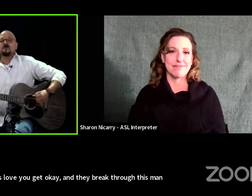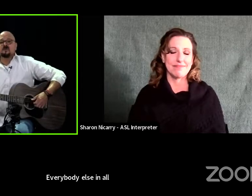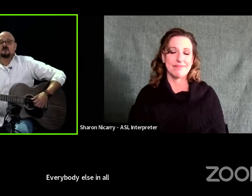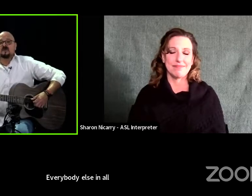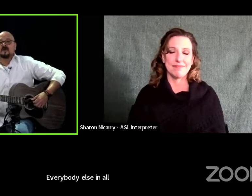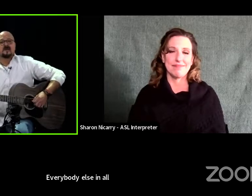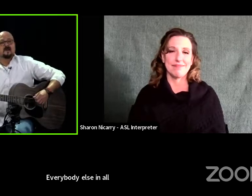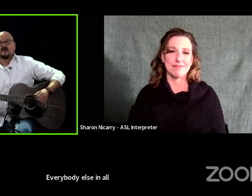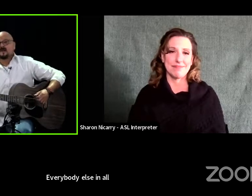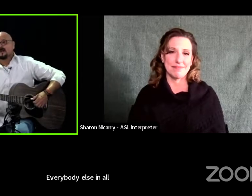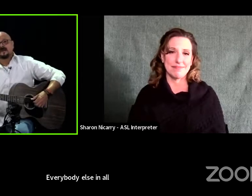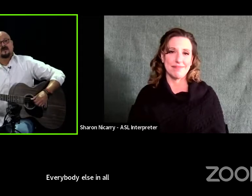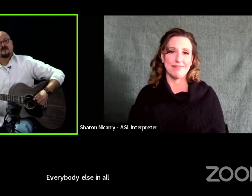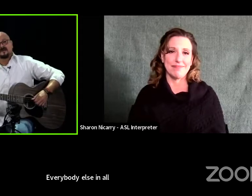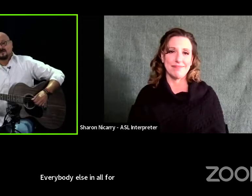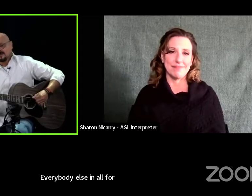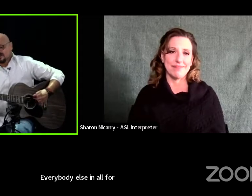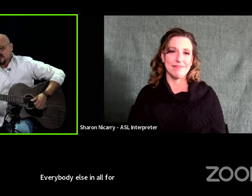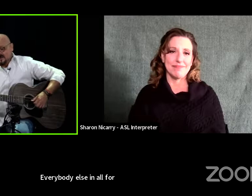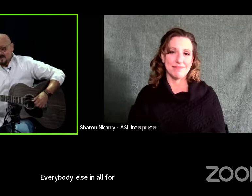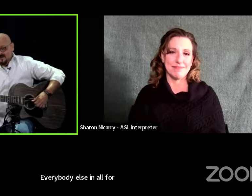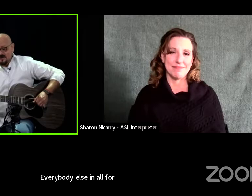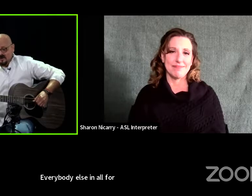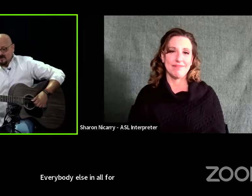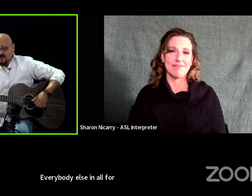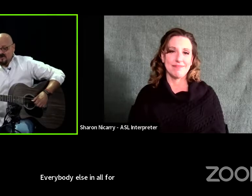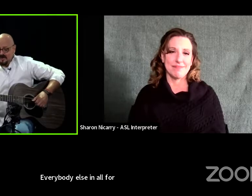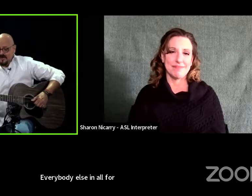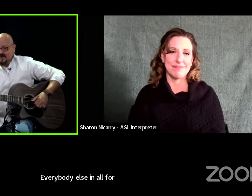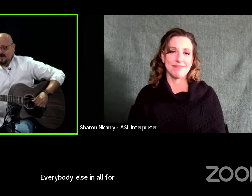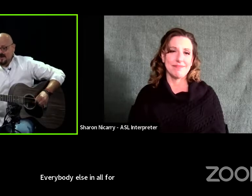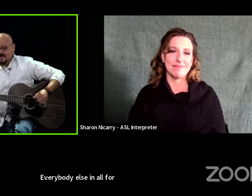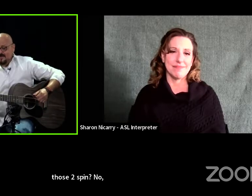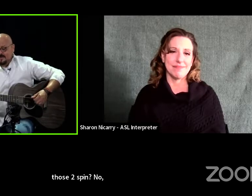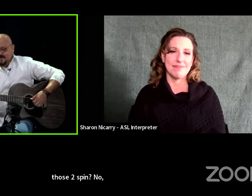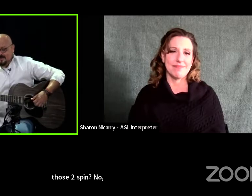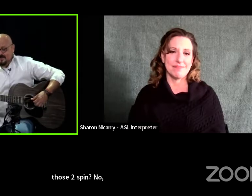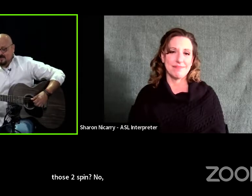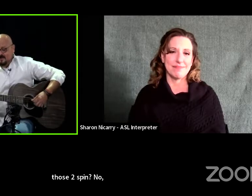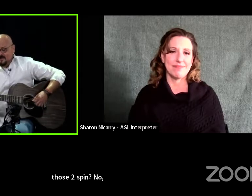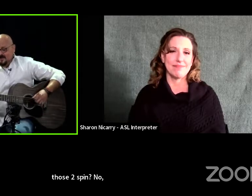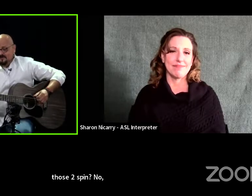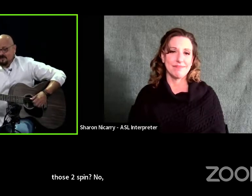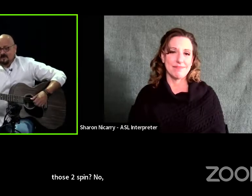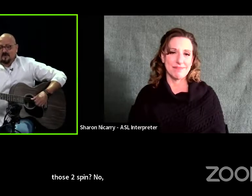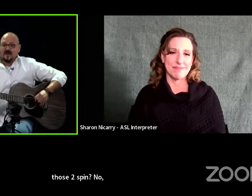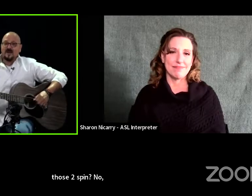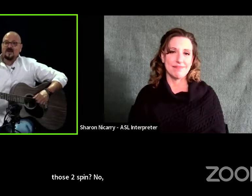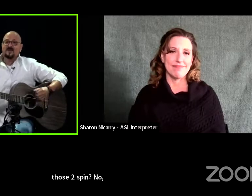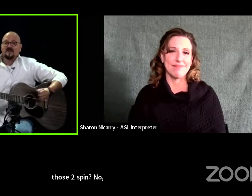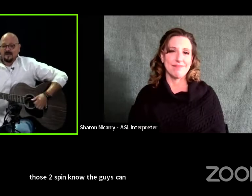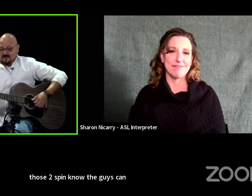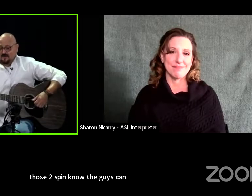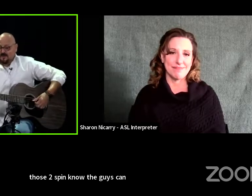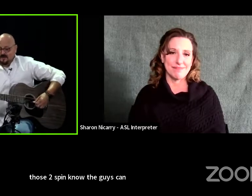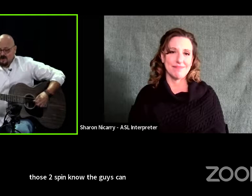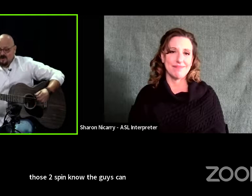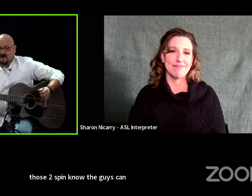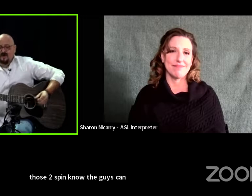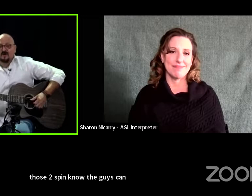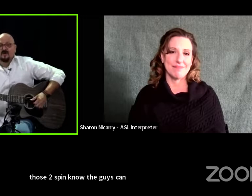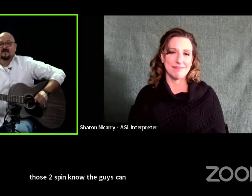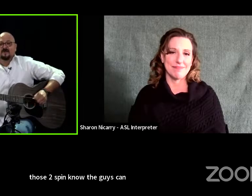todos tus venenos. No digas que no, porque